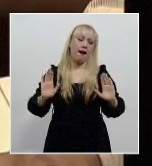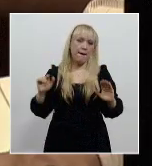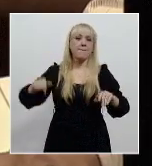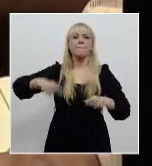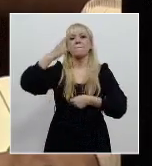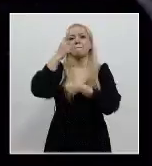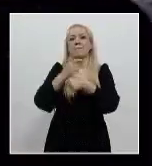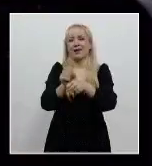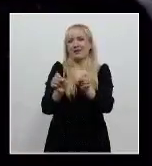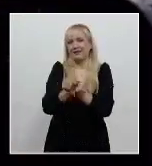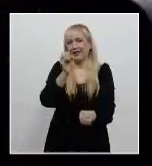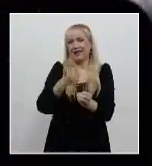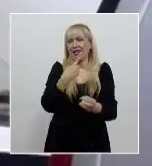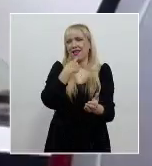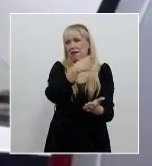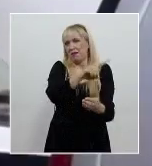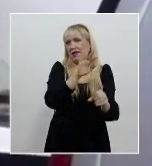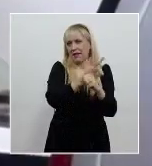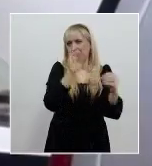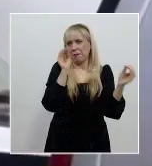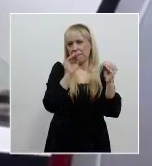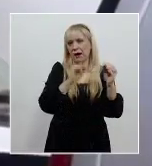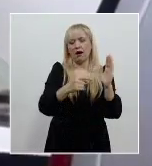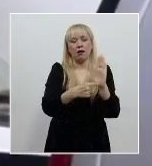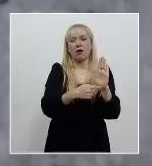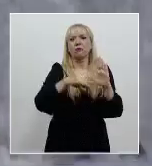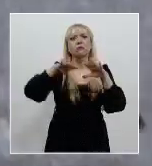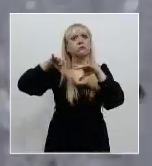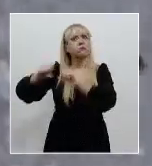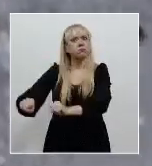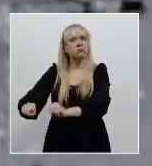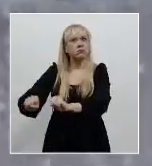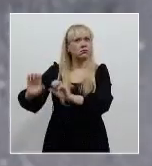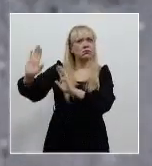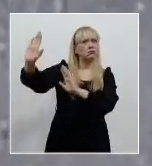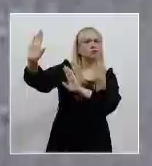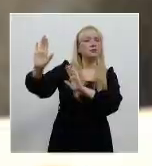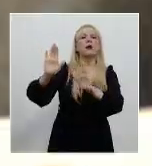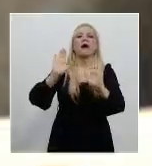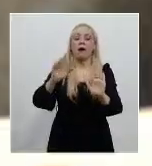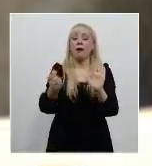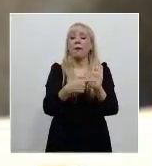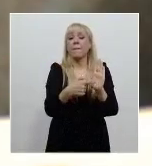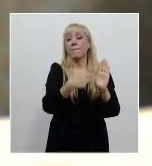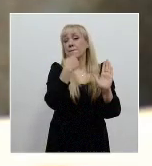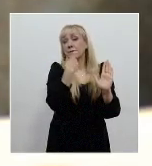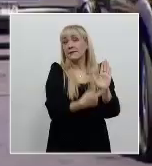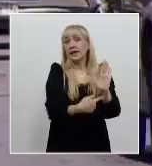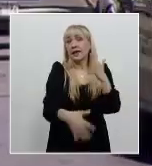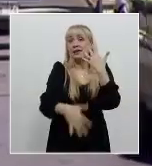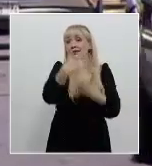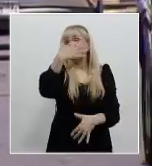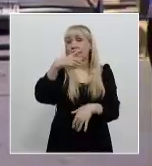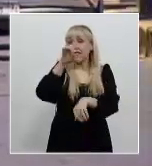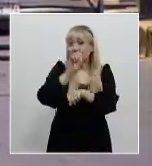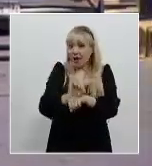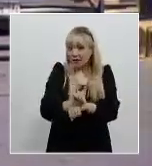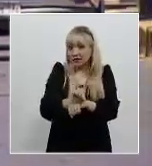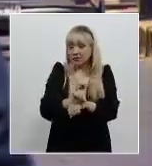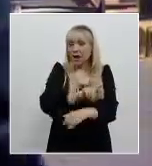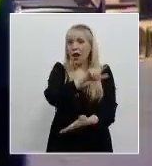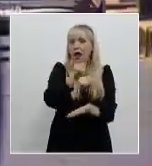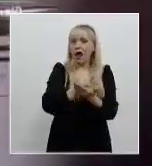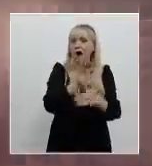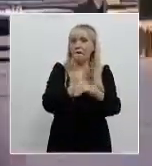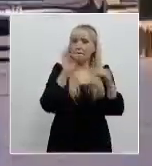determinó que la demanda de amparo en contra de una orden de aprehensión está sujeta al término genérico de 15 días previsto en la ley de